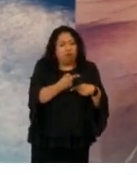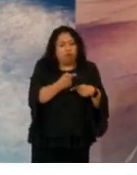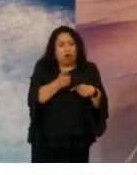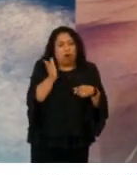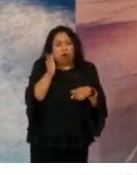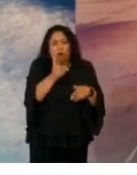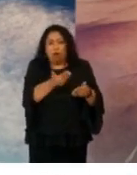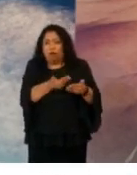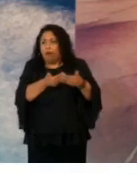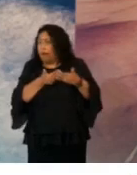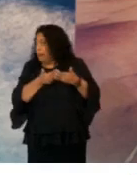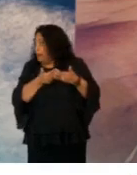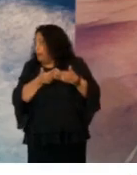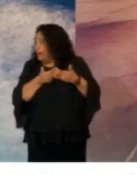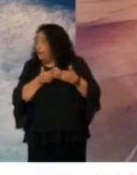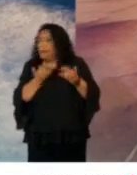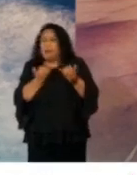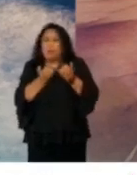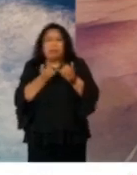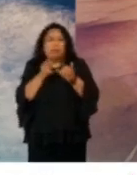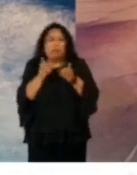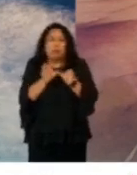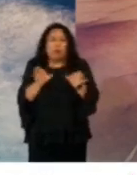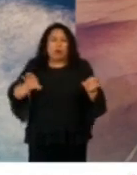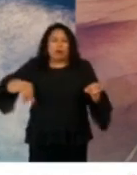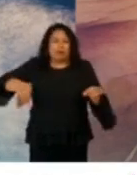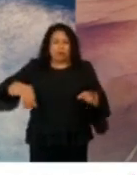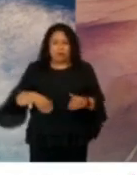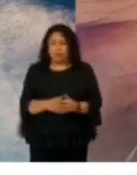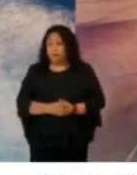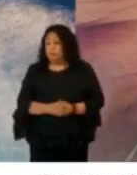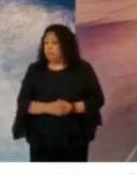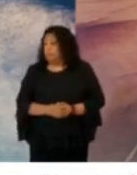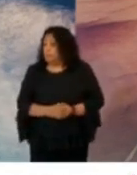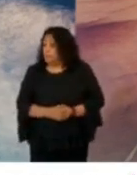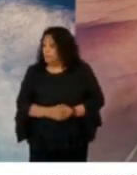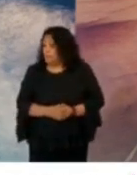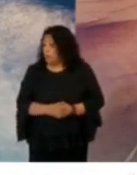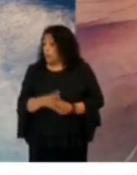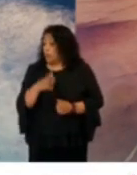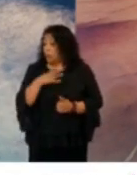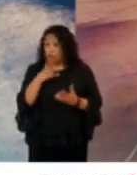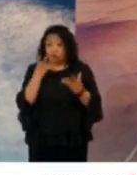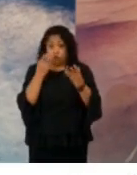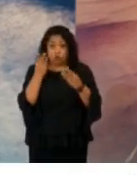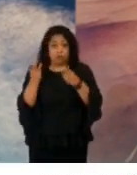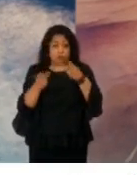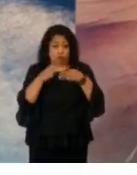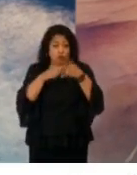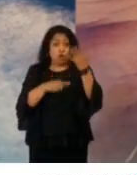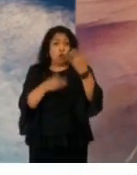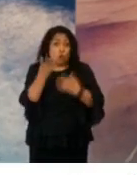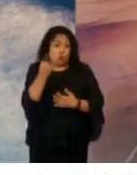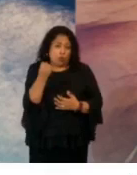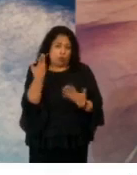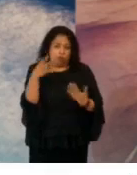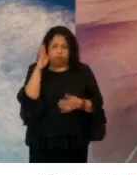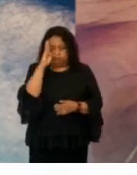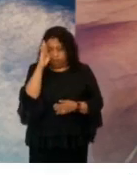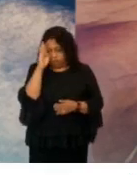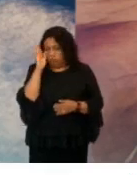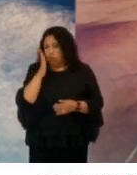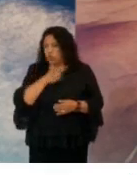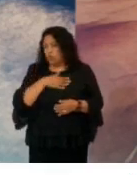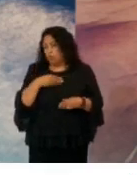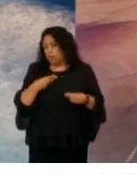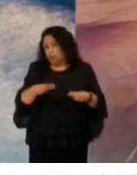Es un poco lo que yo refería con la polarización hace un momento. Bueno, aquí tienen pues 9 preguntas, es bastante. Yo les voy